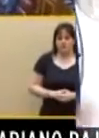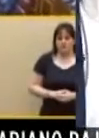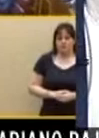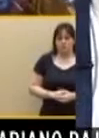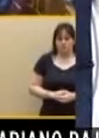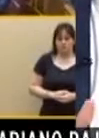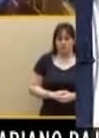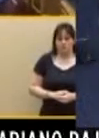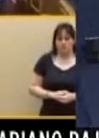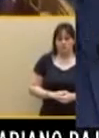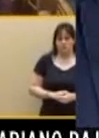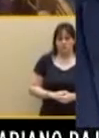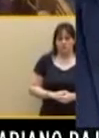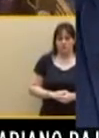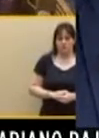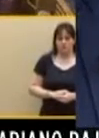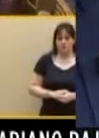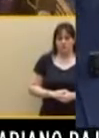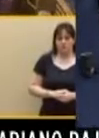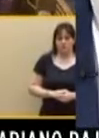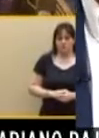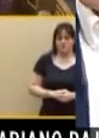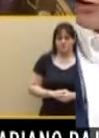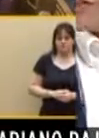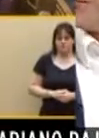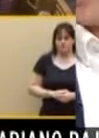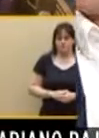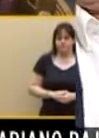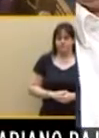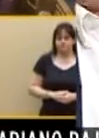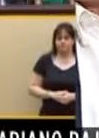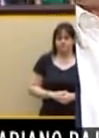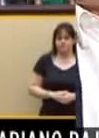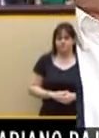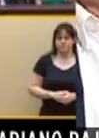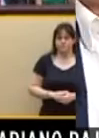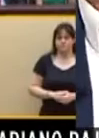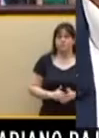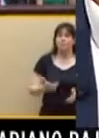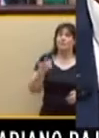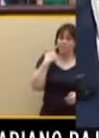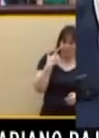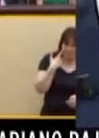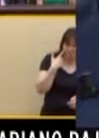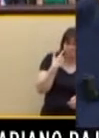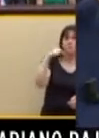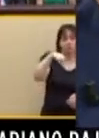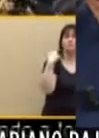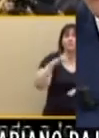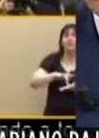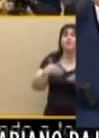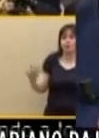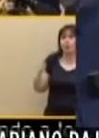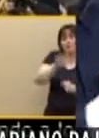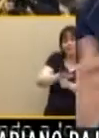mezcla los casos de personas condenadas los casos de personas imputadas y las noticias que salen en los periódicos sin que haya ni siquiera